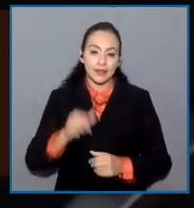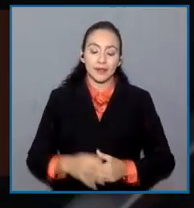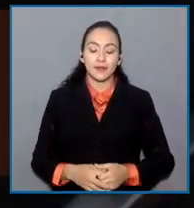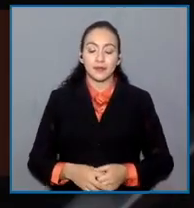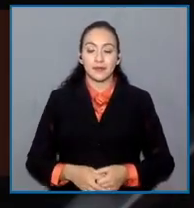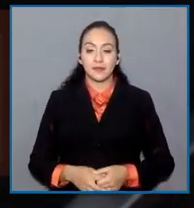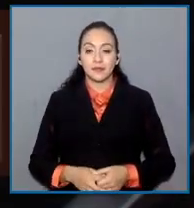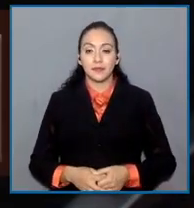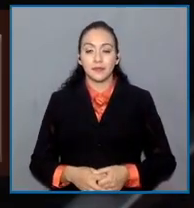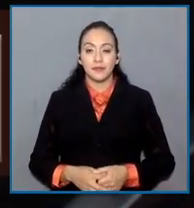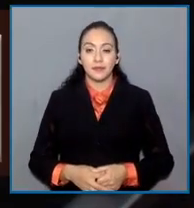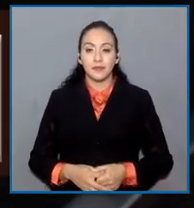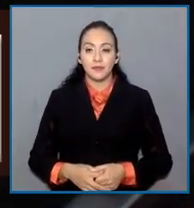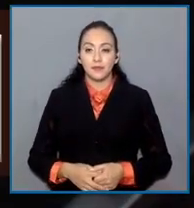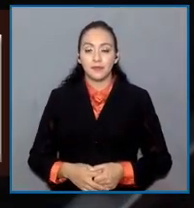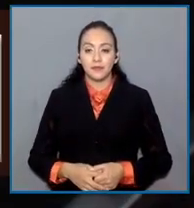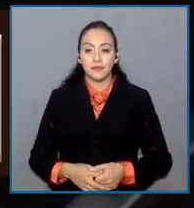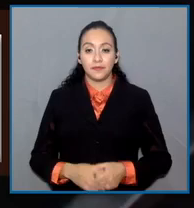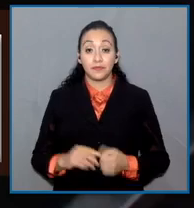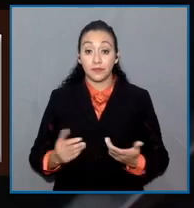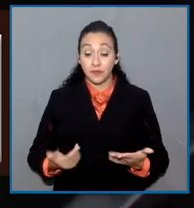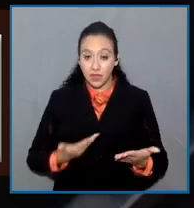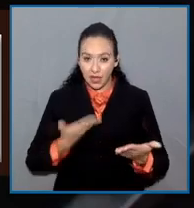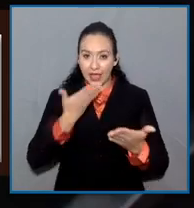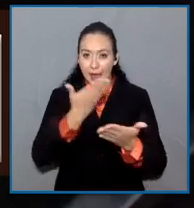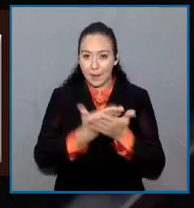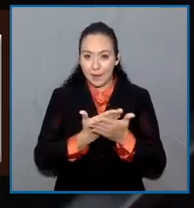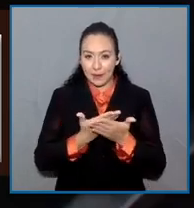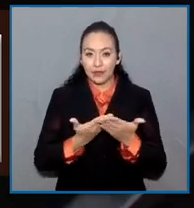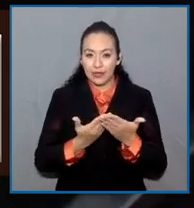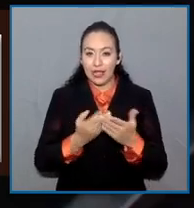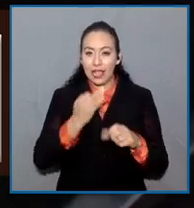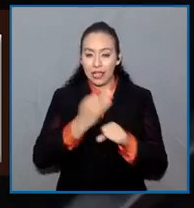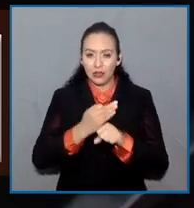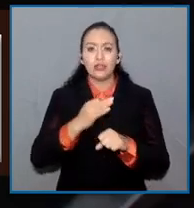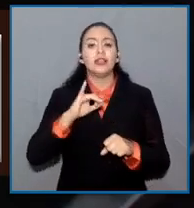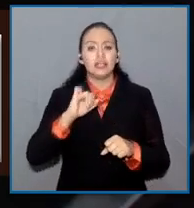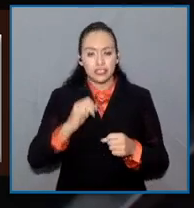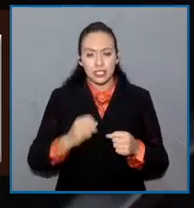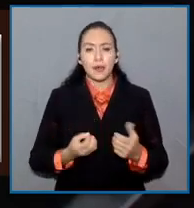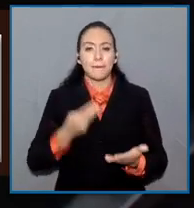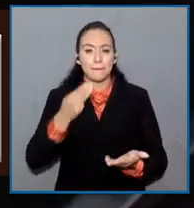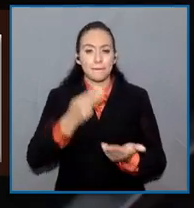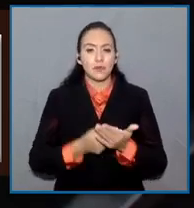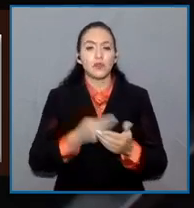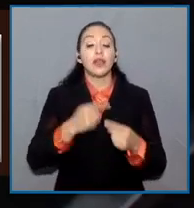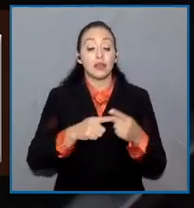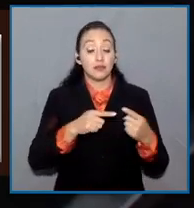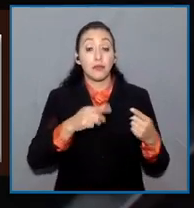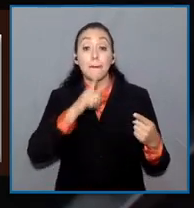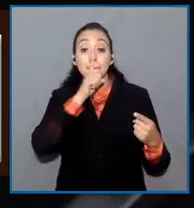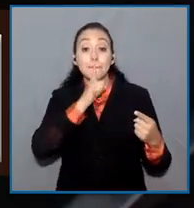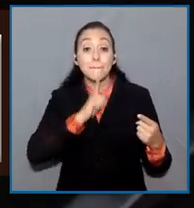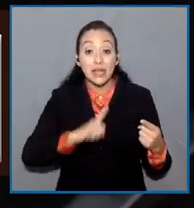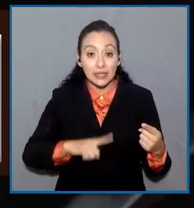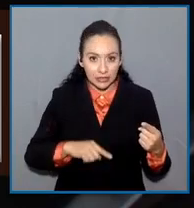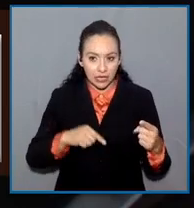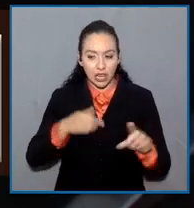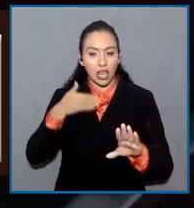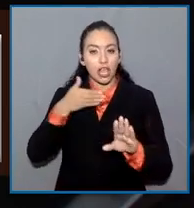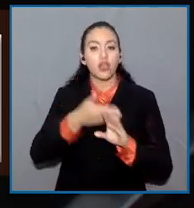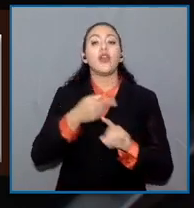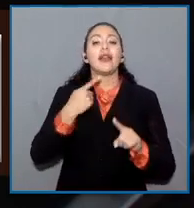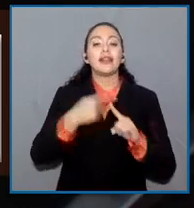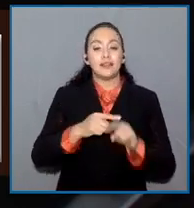Se propone tener por actualizadas las infracciones consistentes en calumnia atribuida a Xóchitl Gálvez Ruiz y la falta al deber